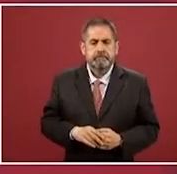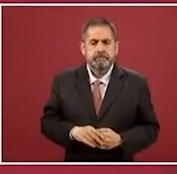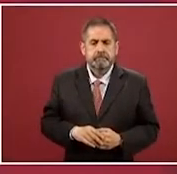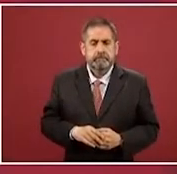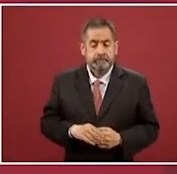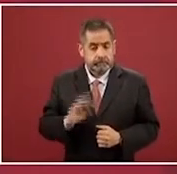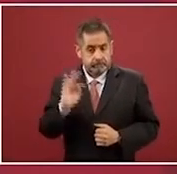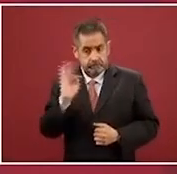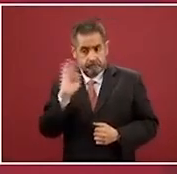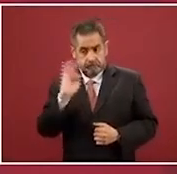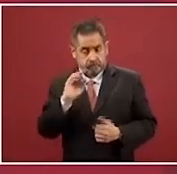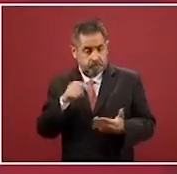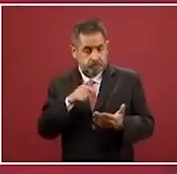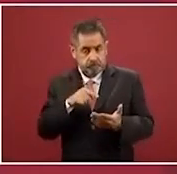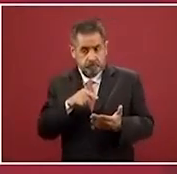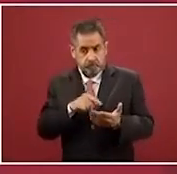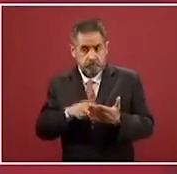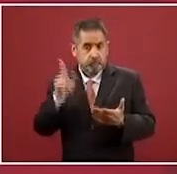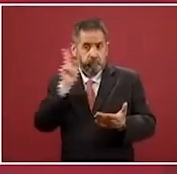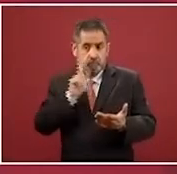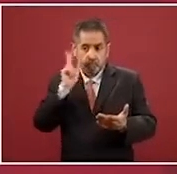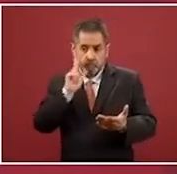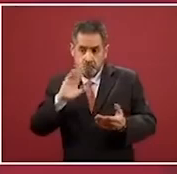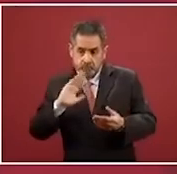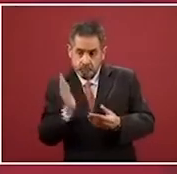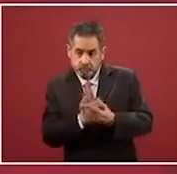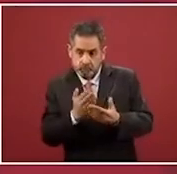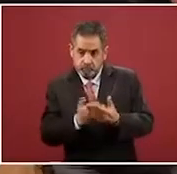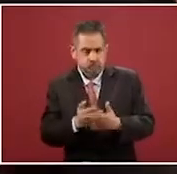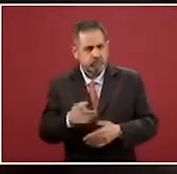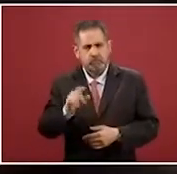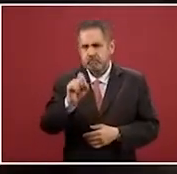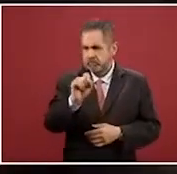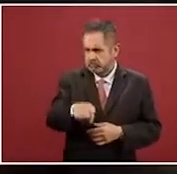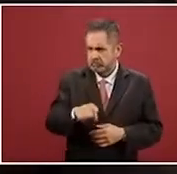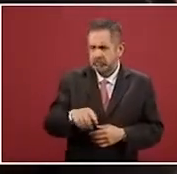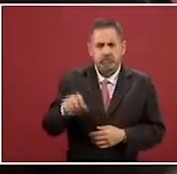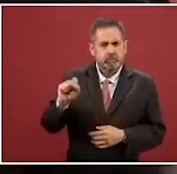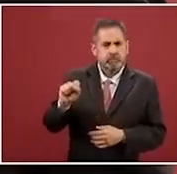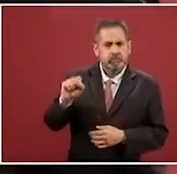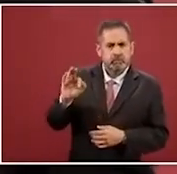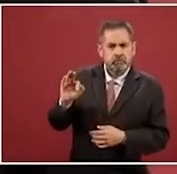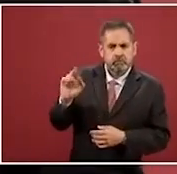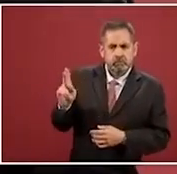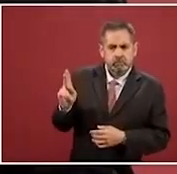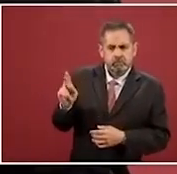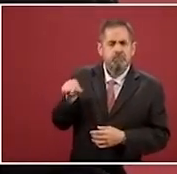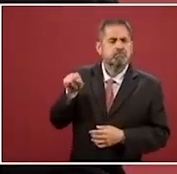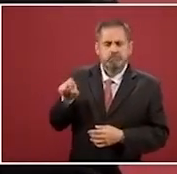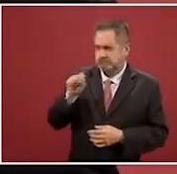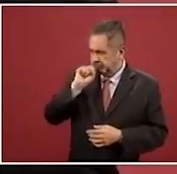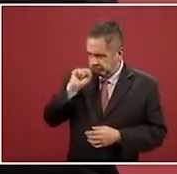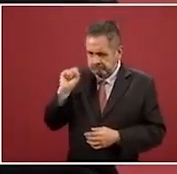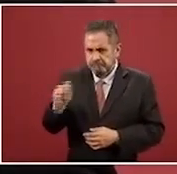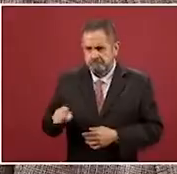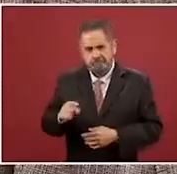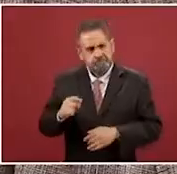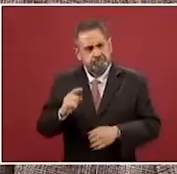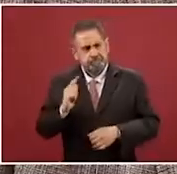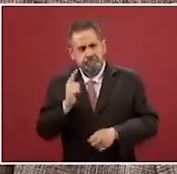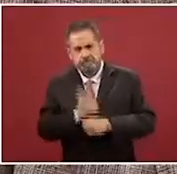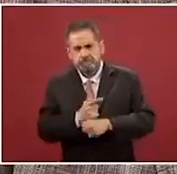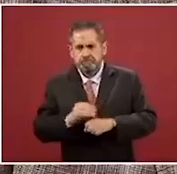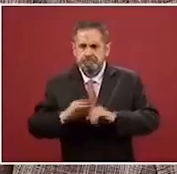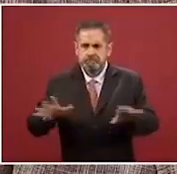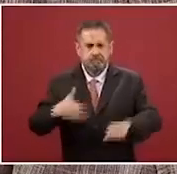si esto se constata, la misma Secretaría de la Función Pública